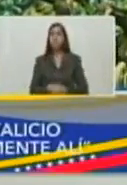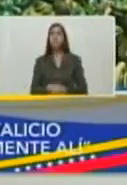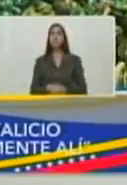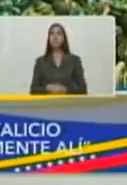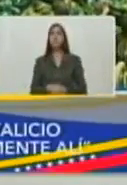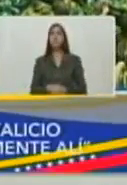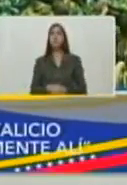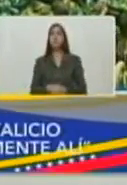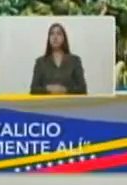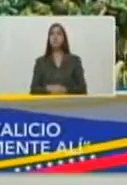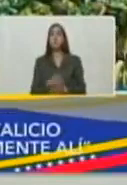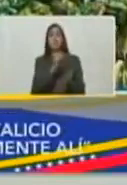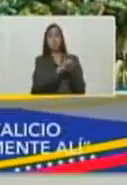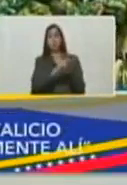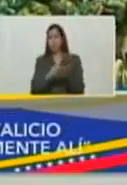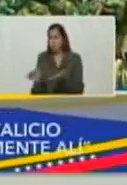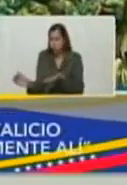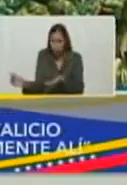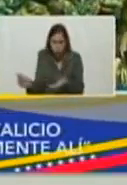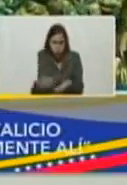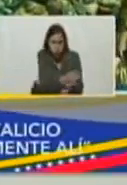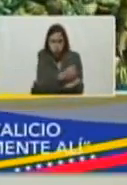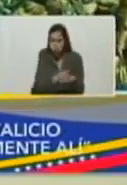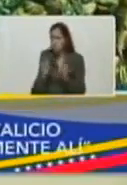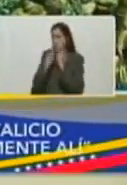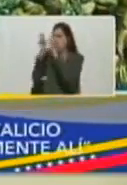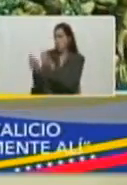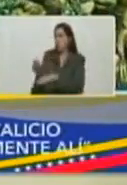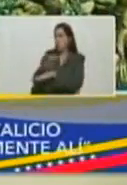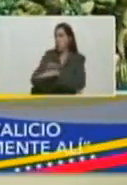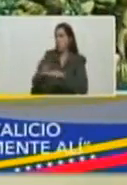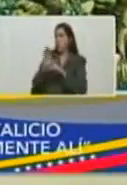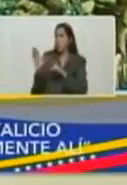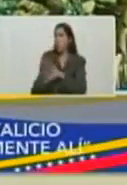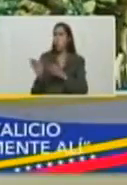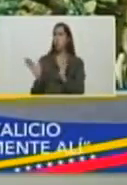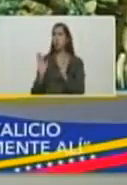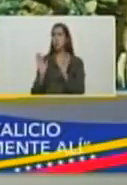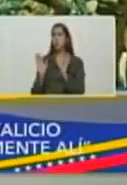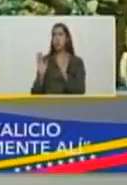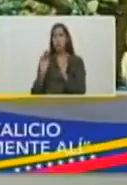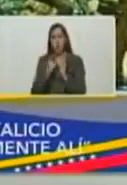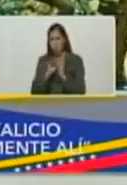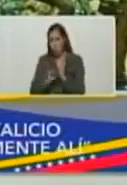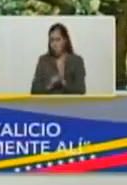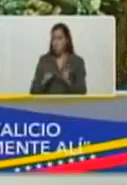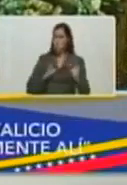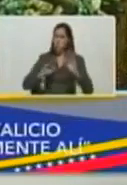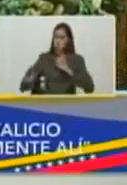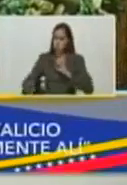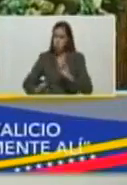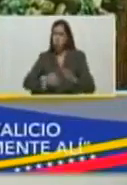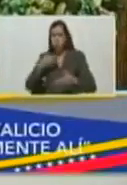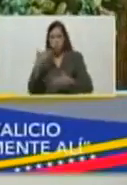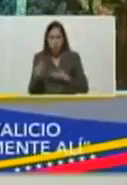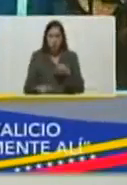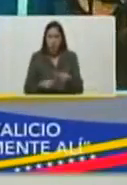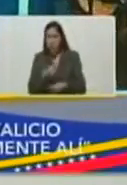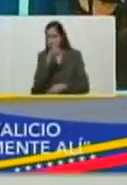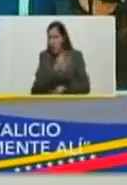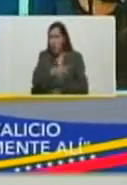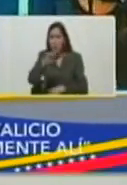Están los biógrafos, hay que reunirlos, Ernesto, te encargo a ti, chico. Hay que hacer el guión, hay que buscar a los mejores